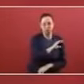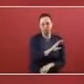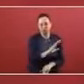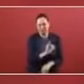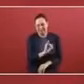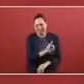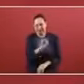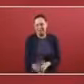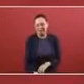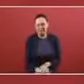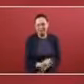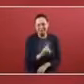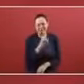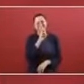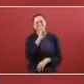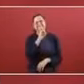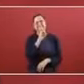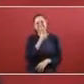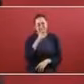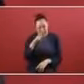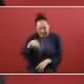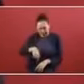Pedí que